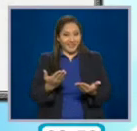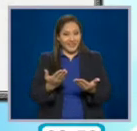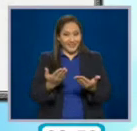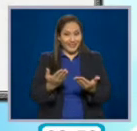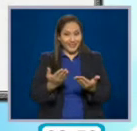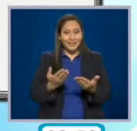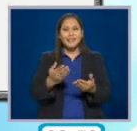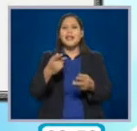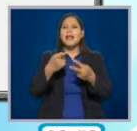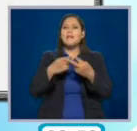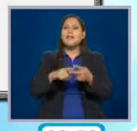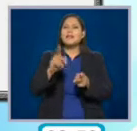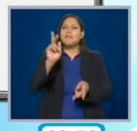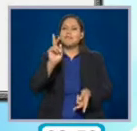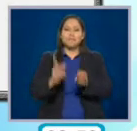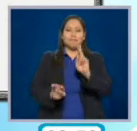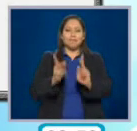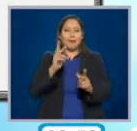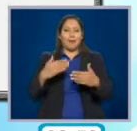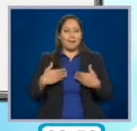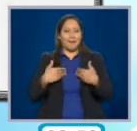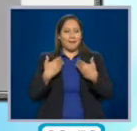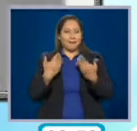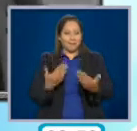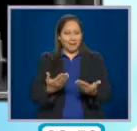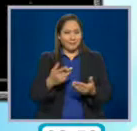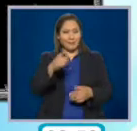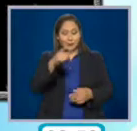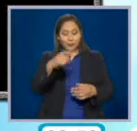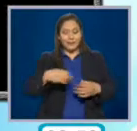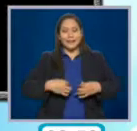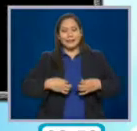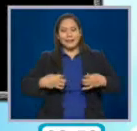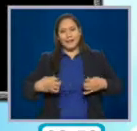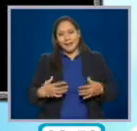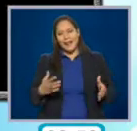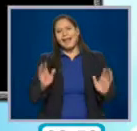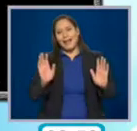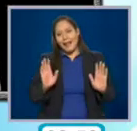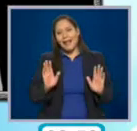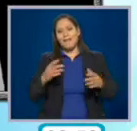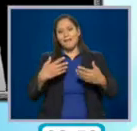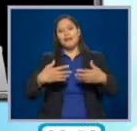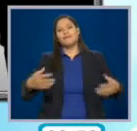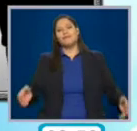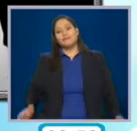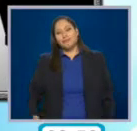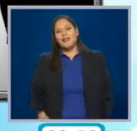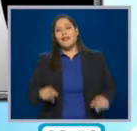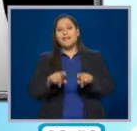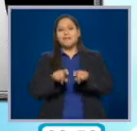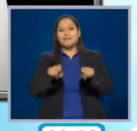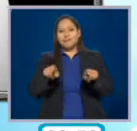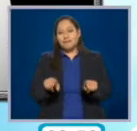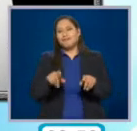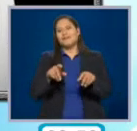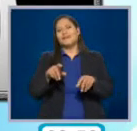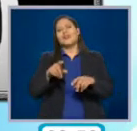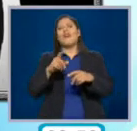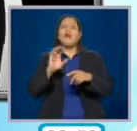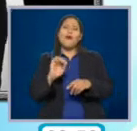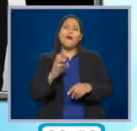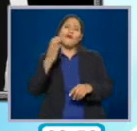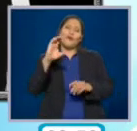de apertura. Ajá. Es más común que nosotros cuando abrimos el saco, también abrimos los brazos, abrimos las piernas y nos ponemos en